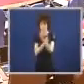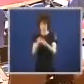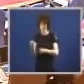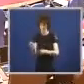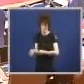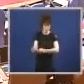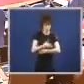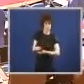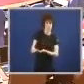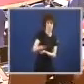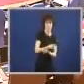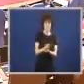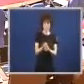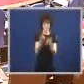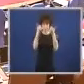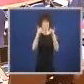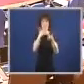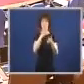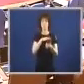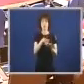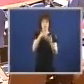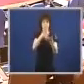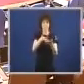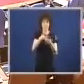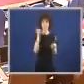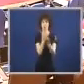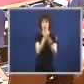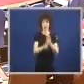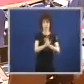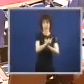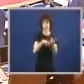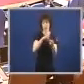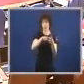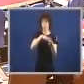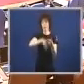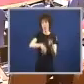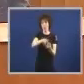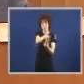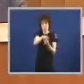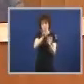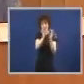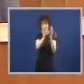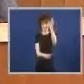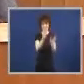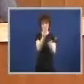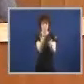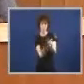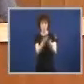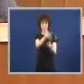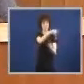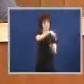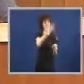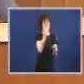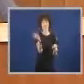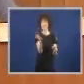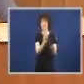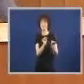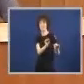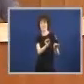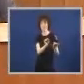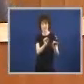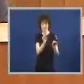que ingresar. Podíamos loitar contra o fraude, podíamos poñer impostos a rendas do capital e grandes fortunas, pero vostedes prefiren que non. Esta é a lógica da